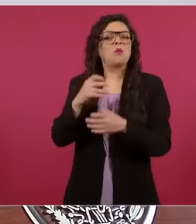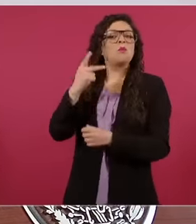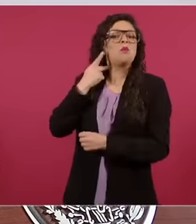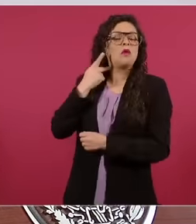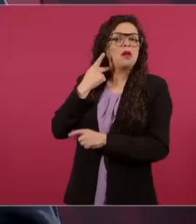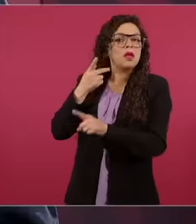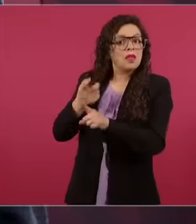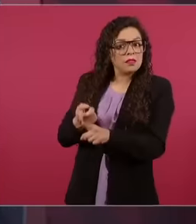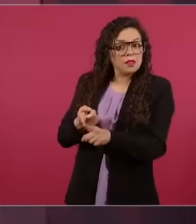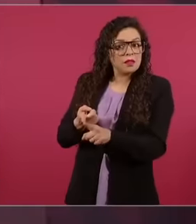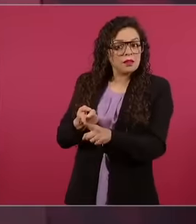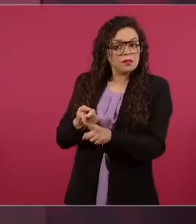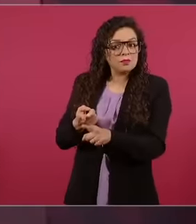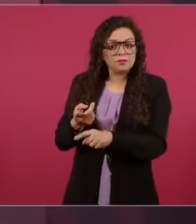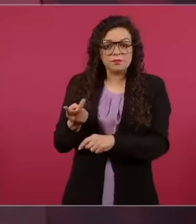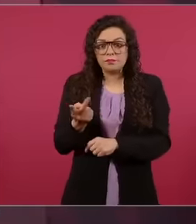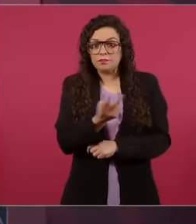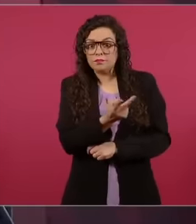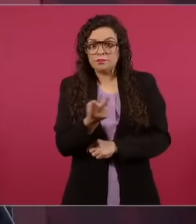son